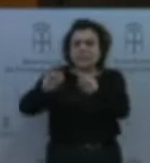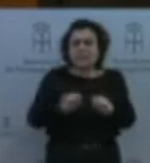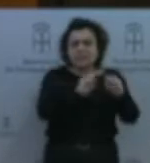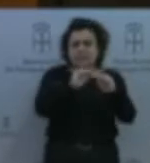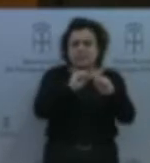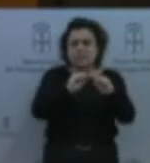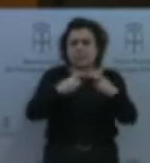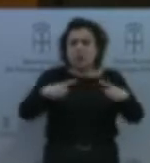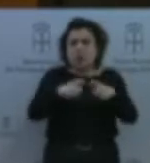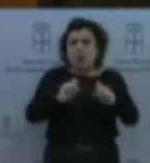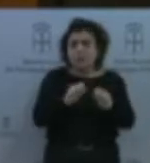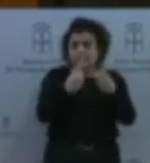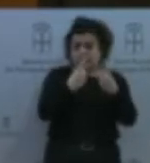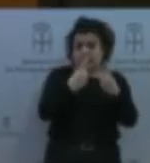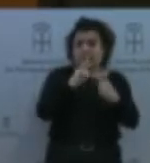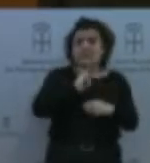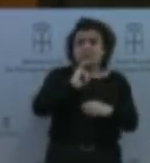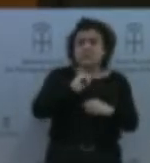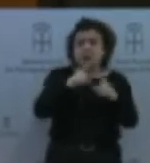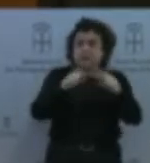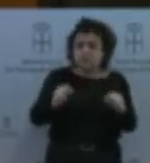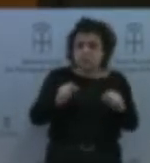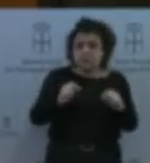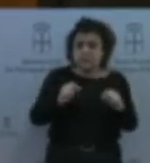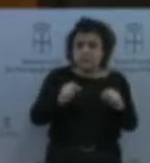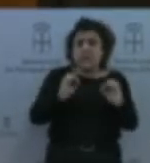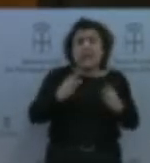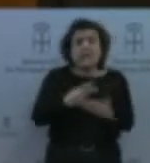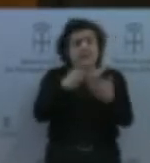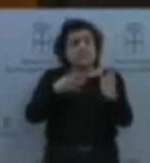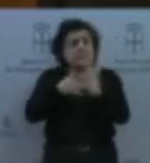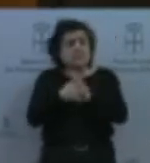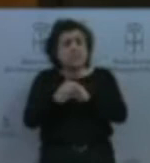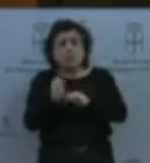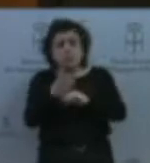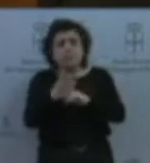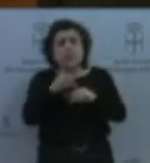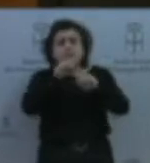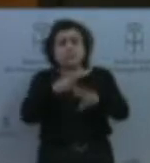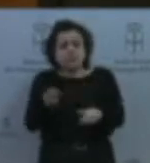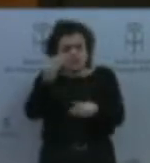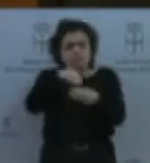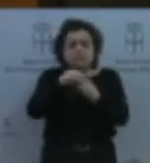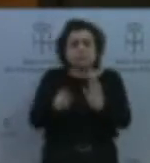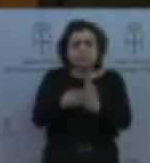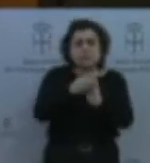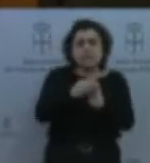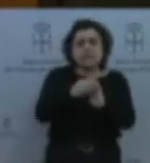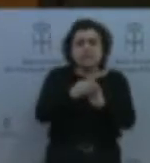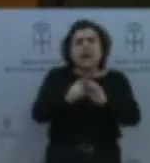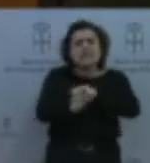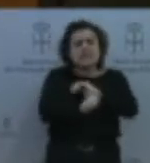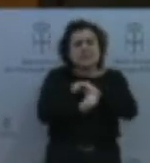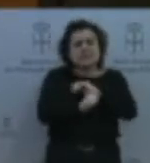historia de Asturias. Pero también debemos poder ser más. Inclusive las estrategias que tan basadas en la tensión pueden llegar a